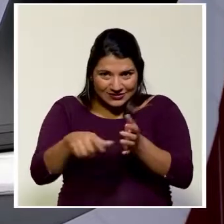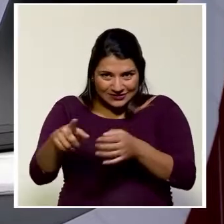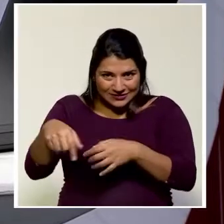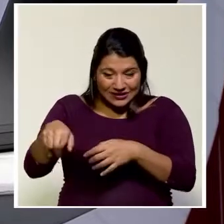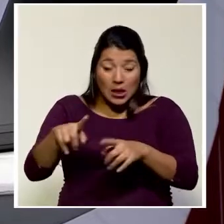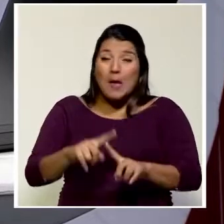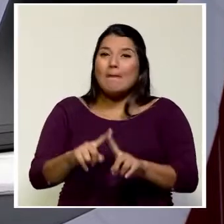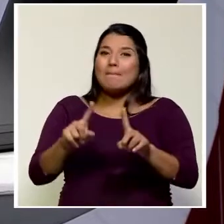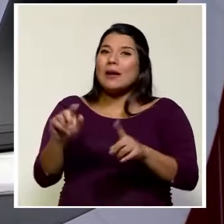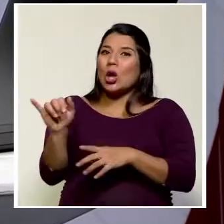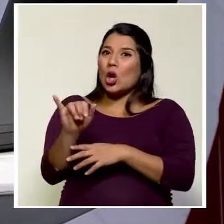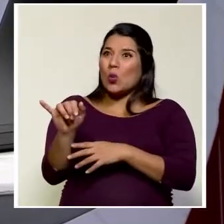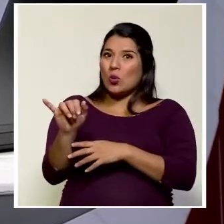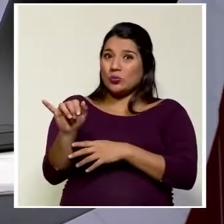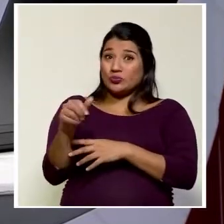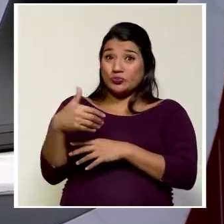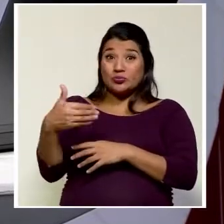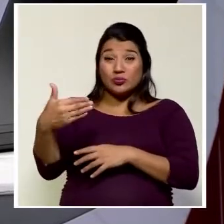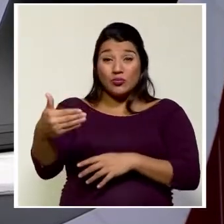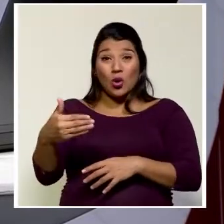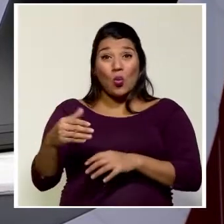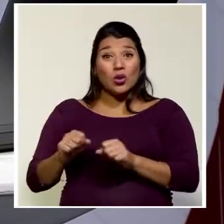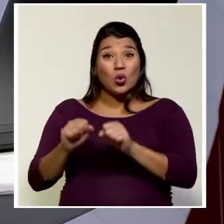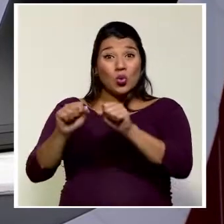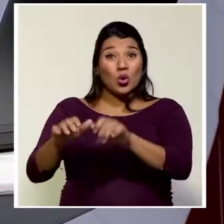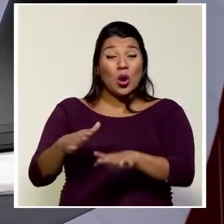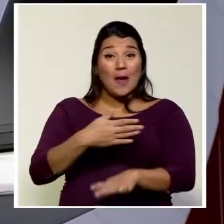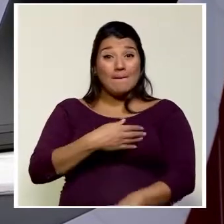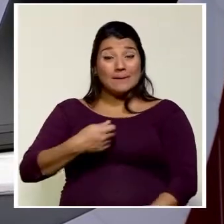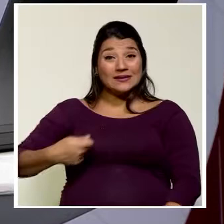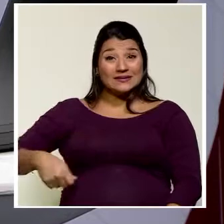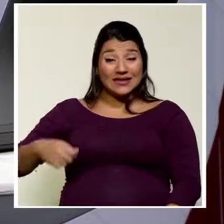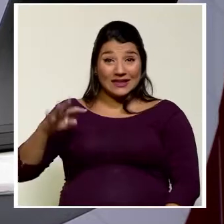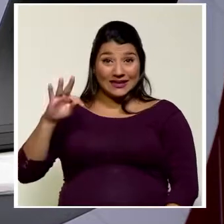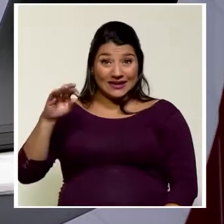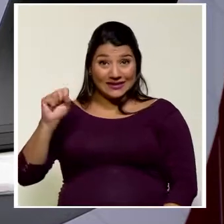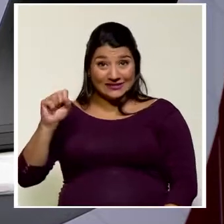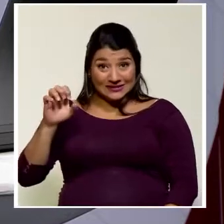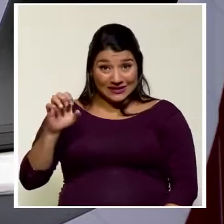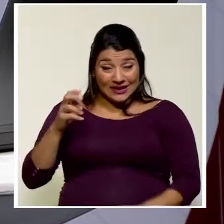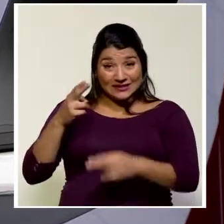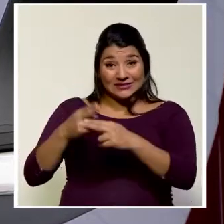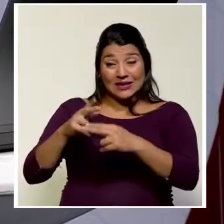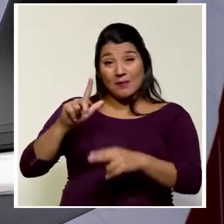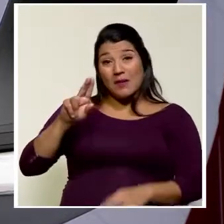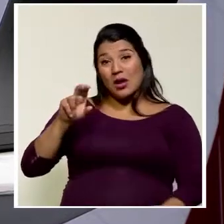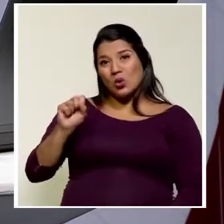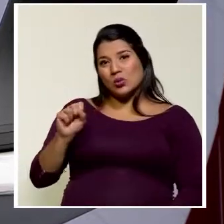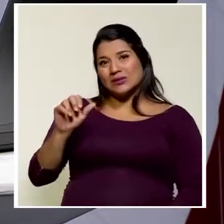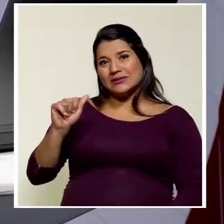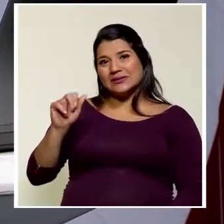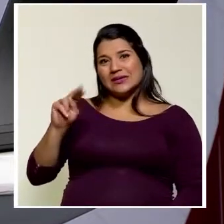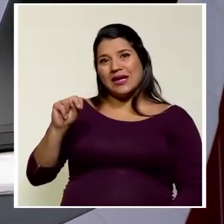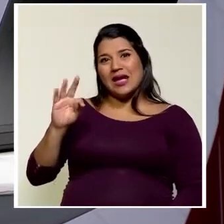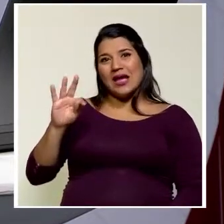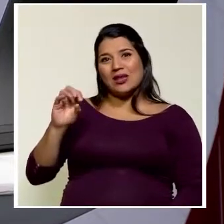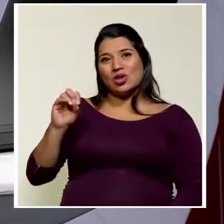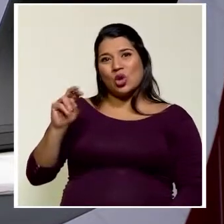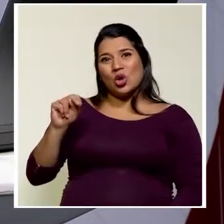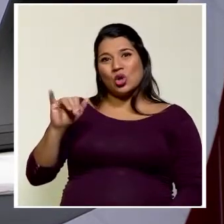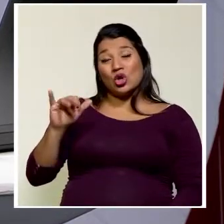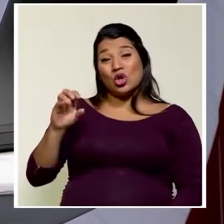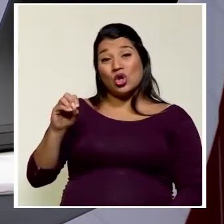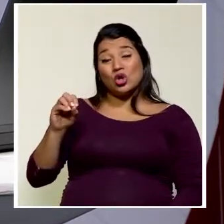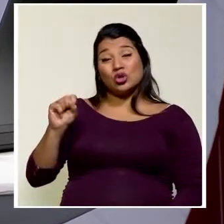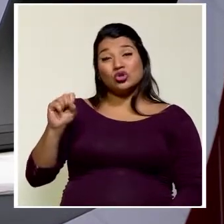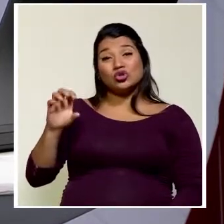la renuncia del presidente del Tribunal Supremo de Elecciones, don Luis Antonio Sobrado, él decía que son unas elecciones muy complejas porque encuentran